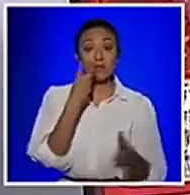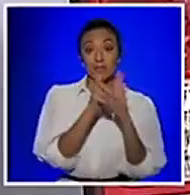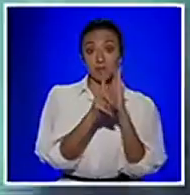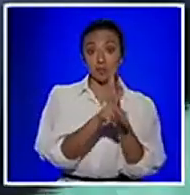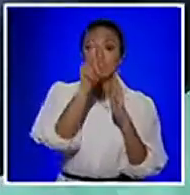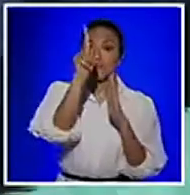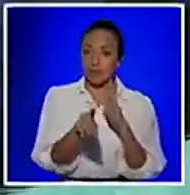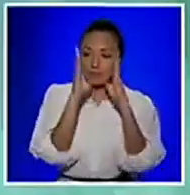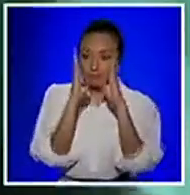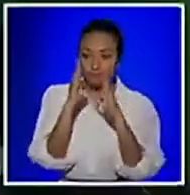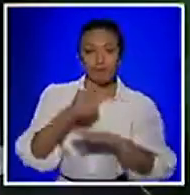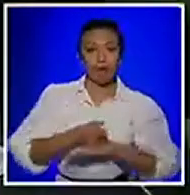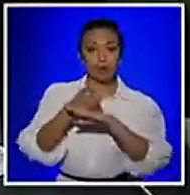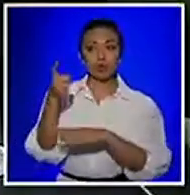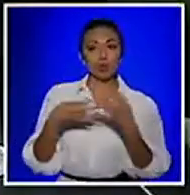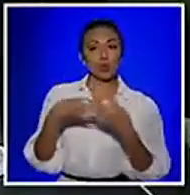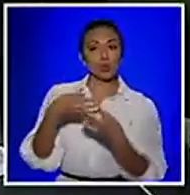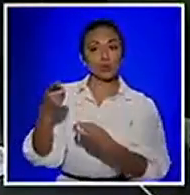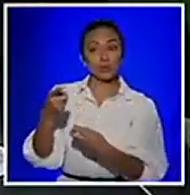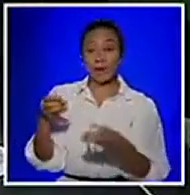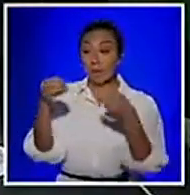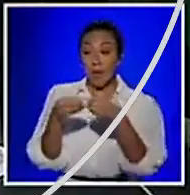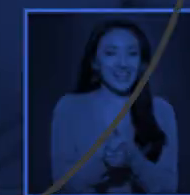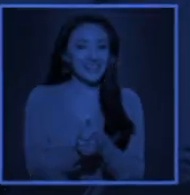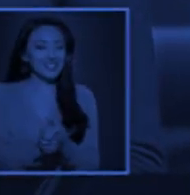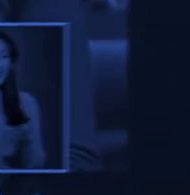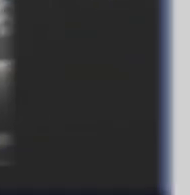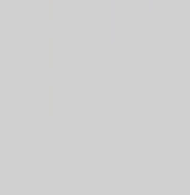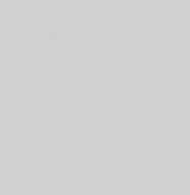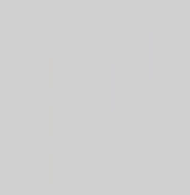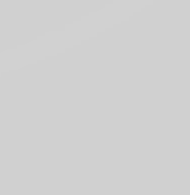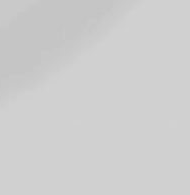autoridades de justicia ante más casos como éste